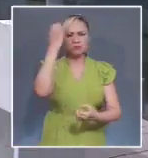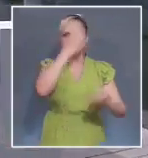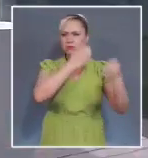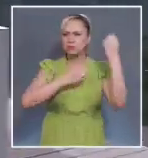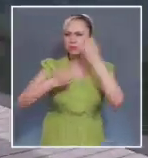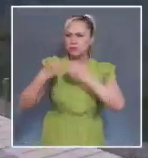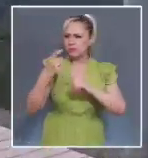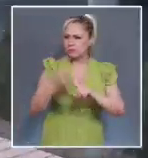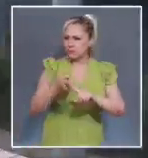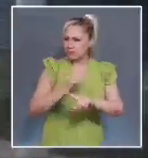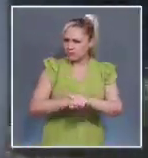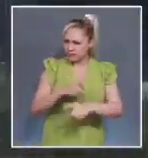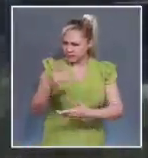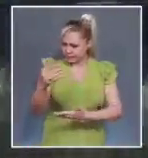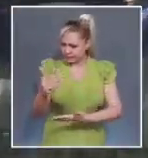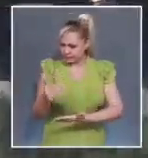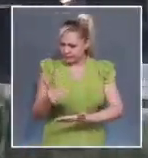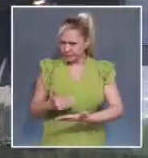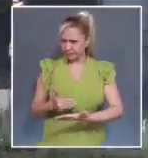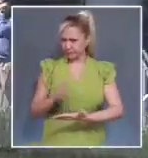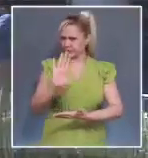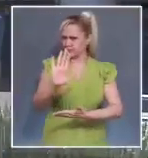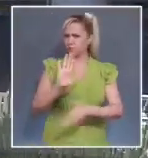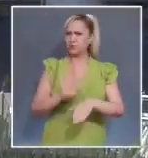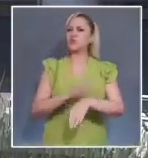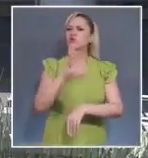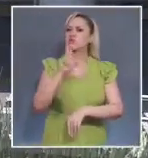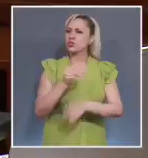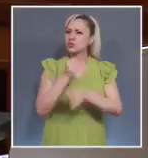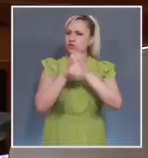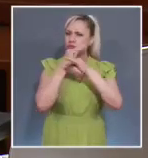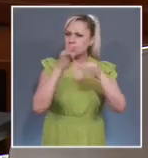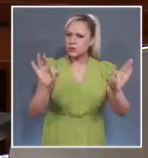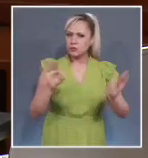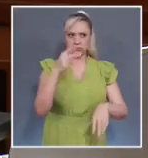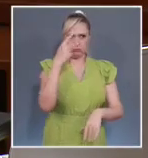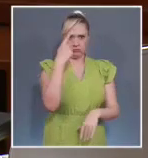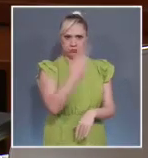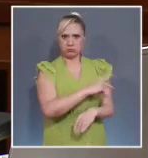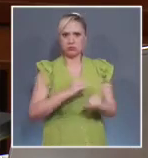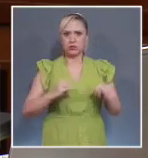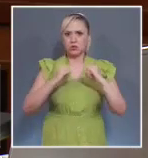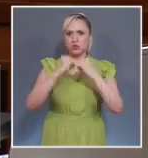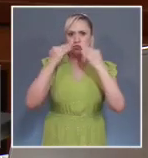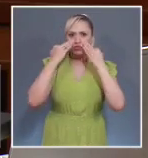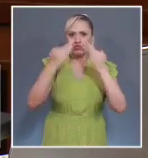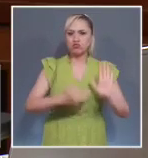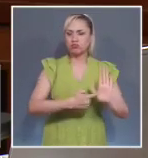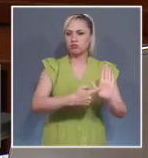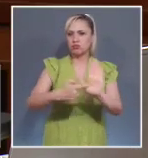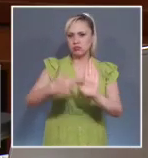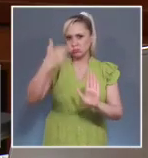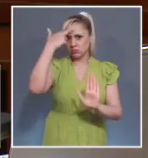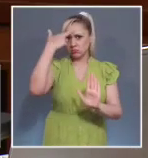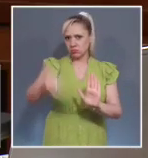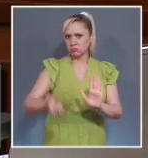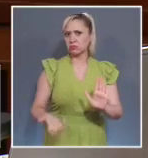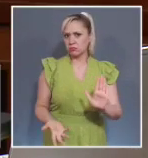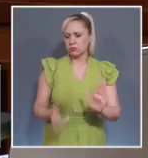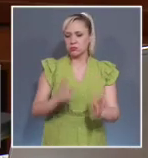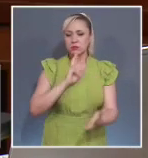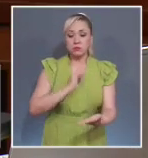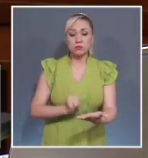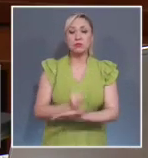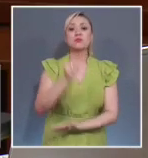restringir el derecho de acceso a la información y afectar competencias del INAI. Si el efecto de la sentencia es invalidar el